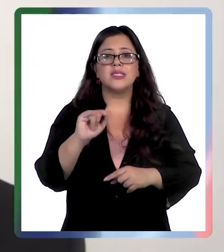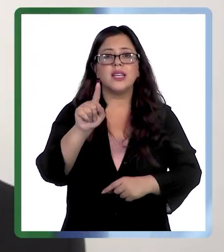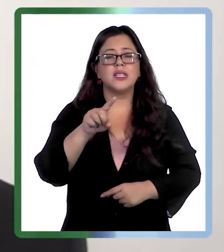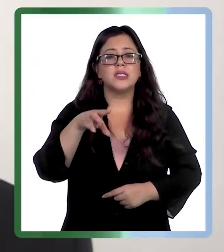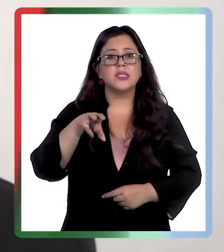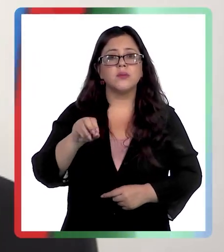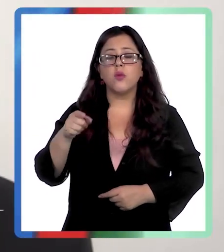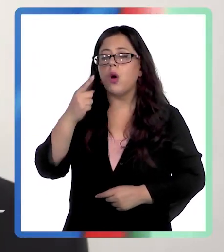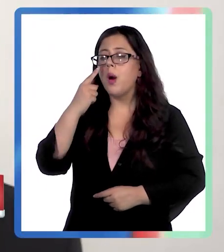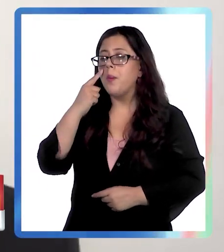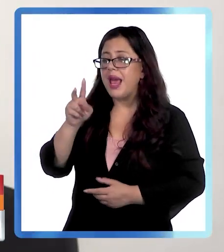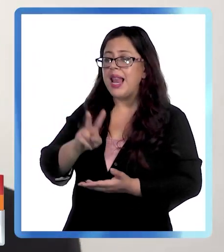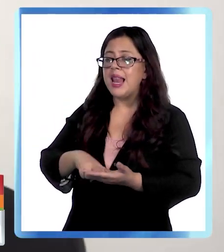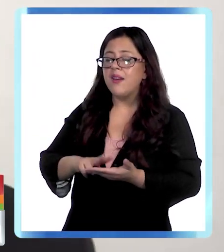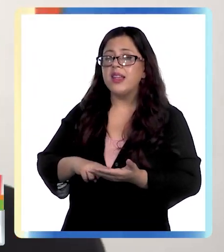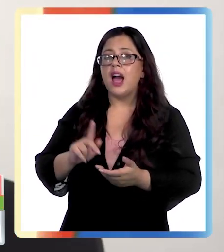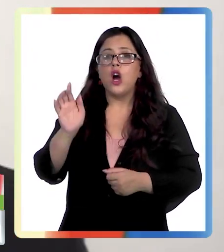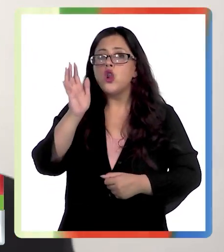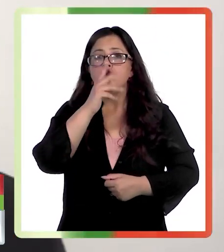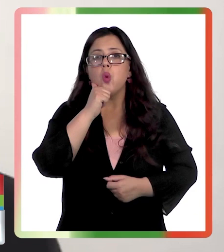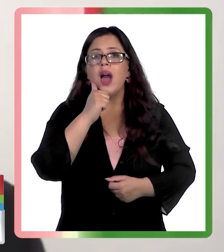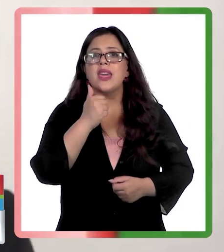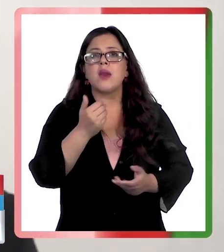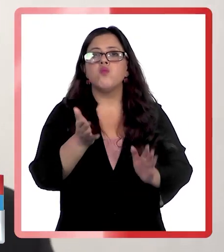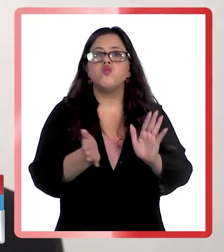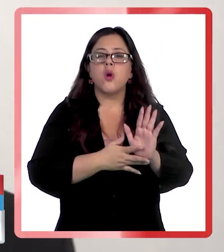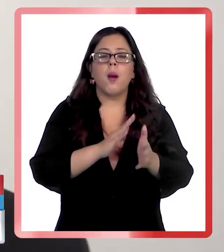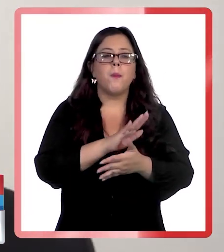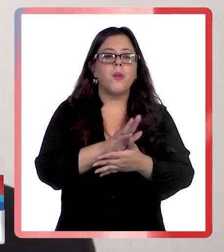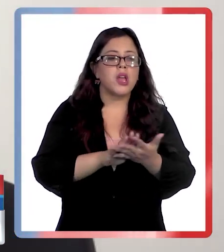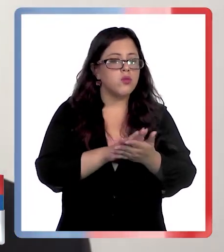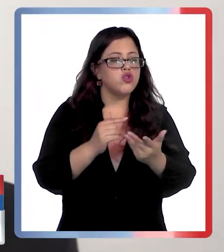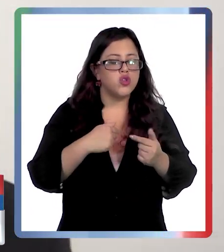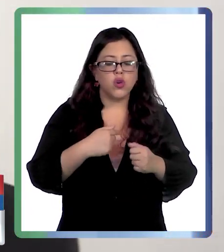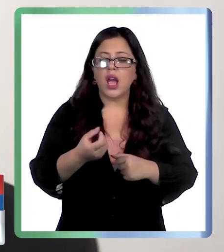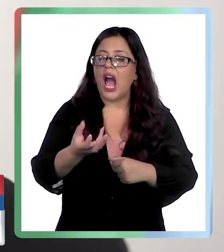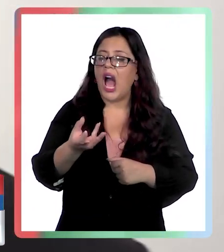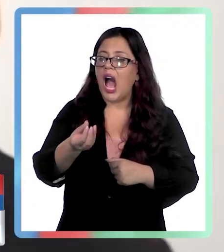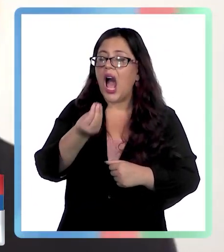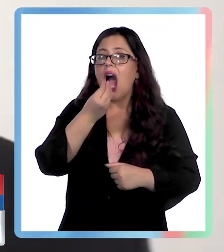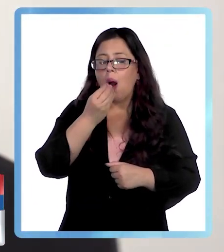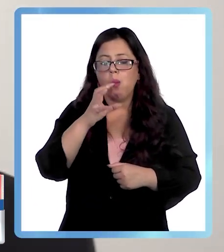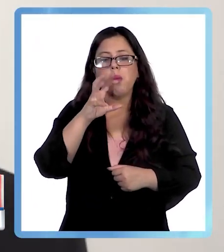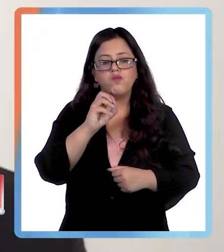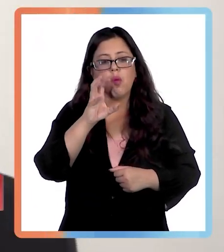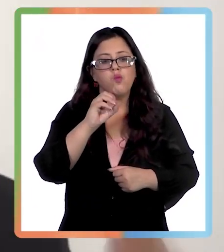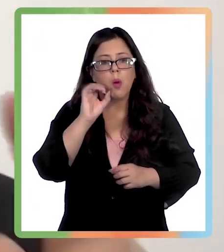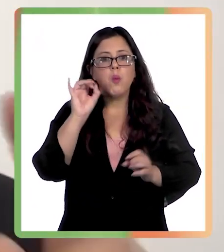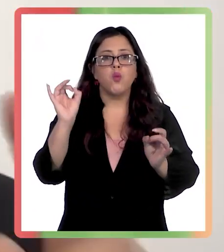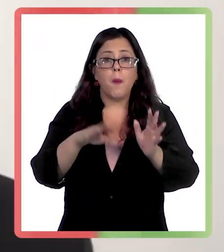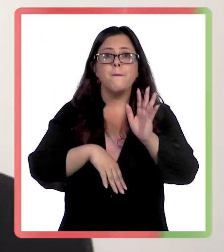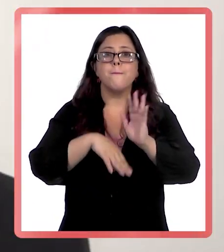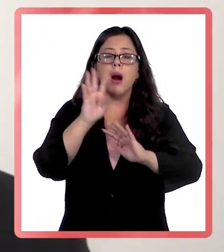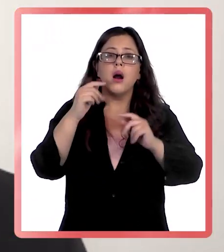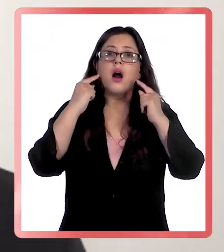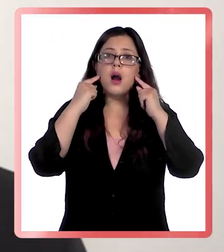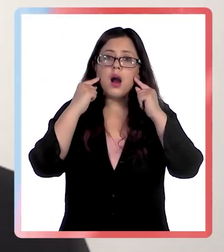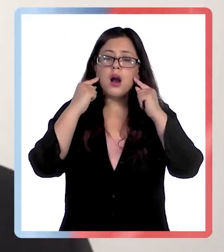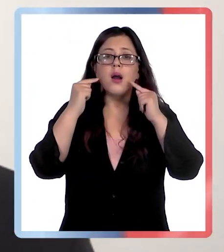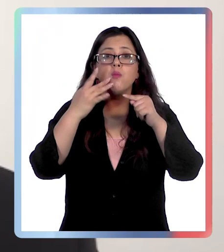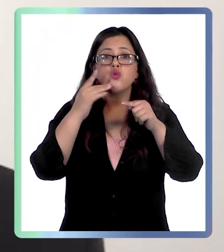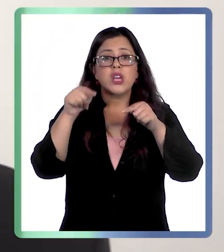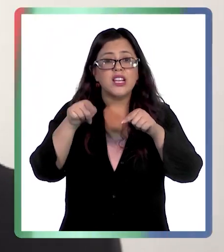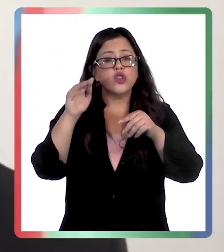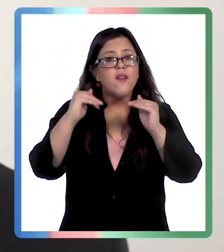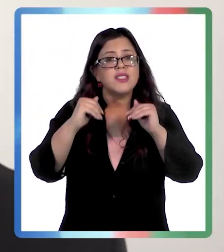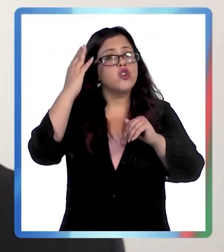verdad es que no está comprobado que si yo voy a comer chicle voy a generar más bruxismo que este hábito entre comillas